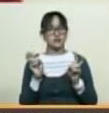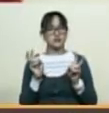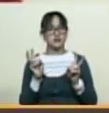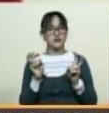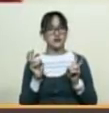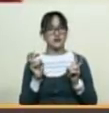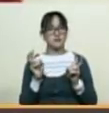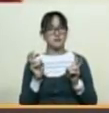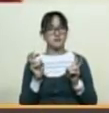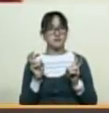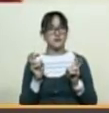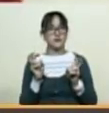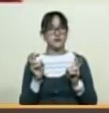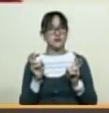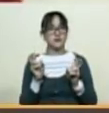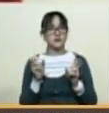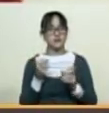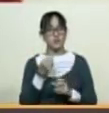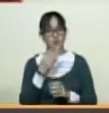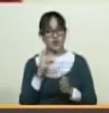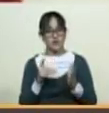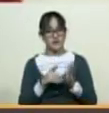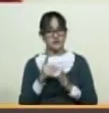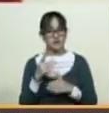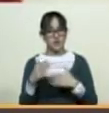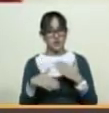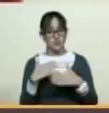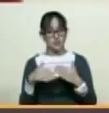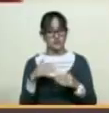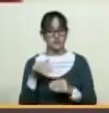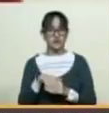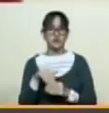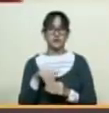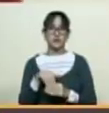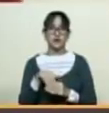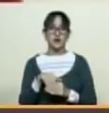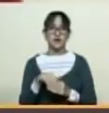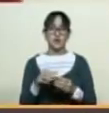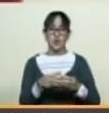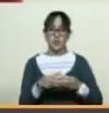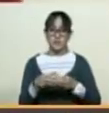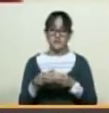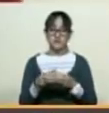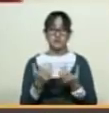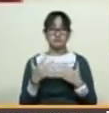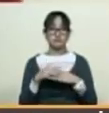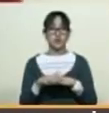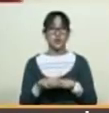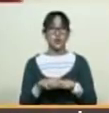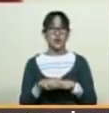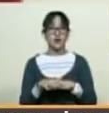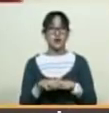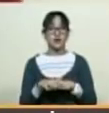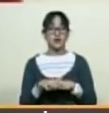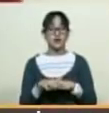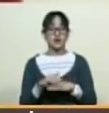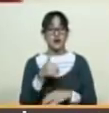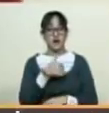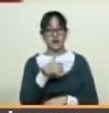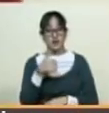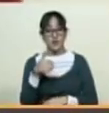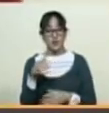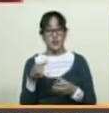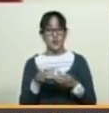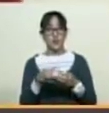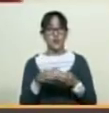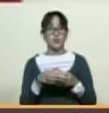y atenderán el buen desarrollo del proceso electoral. Esta comisión estará integrada por un representante de cada uno de los